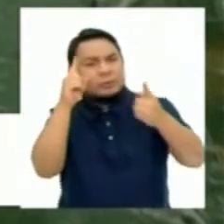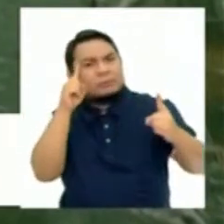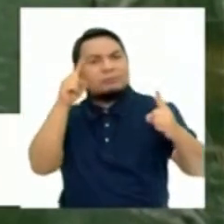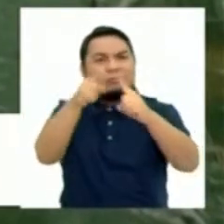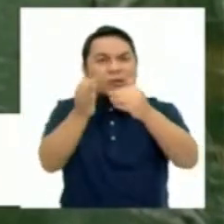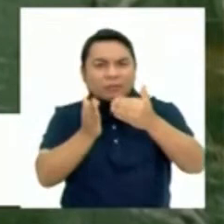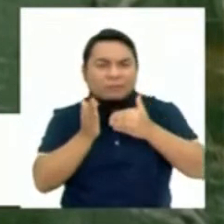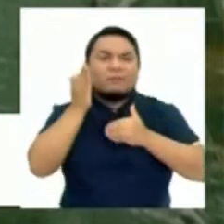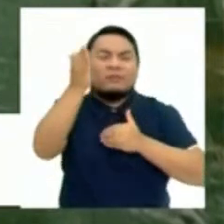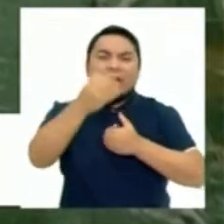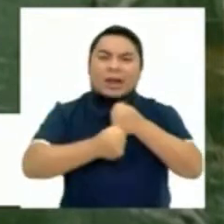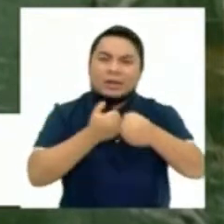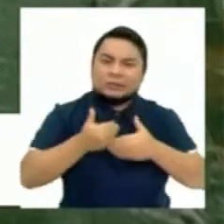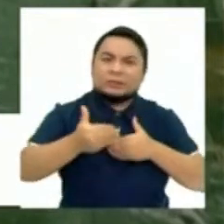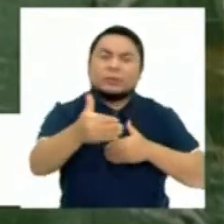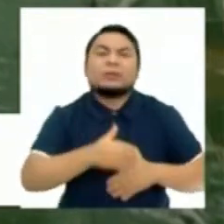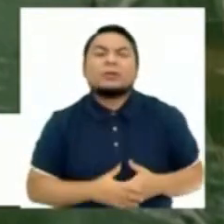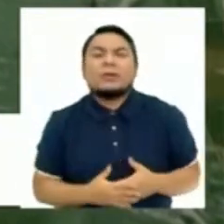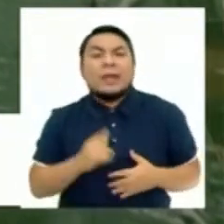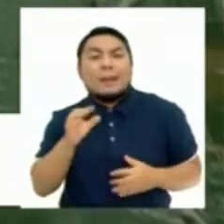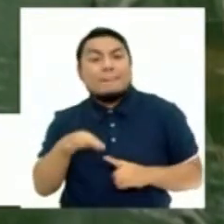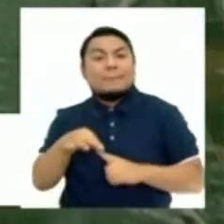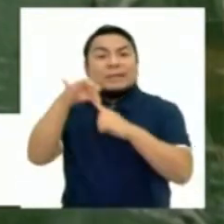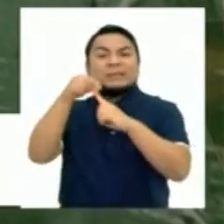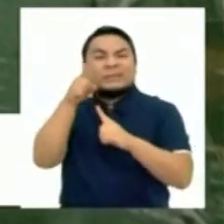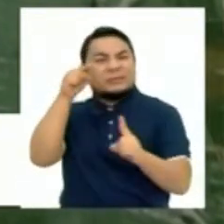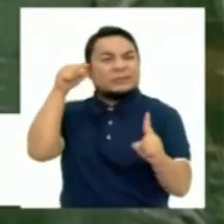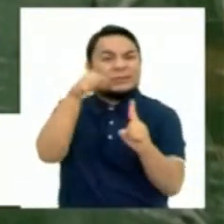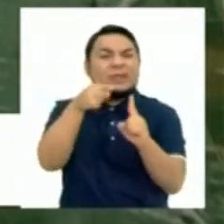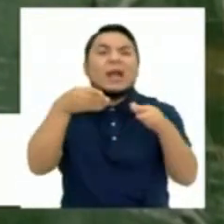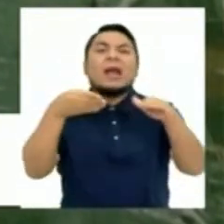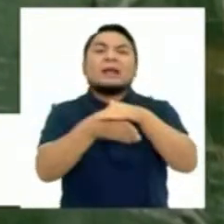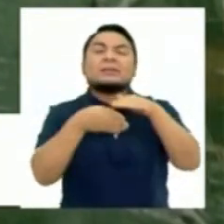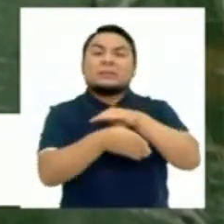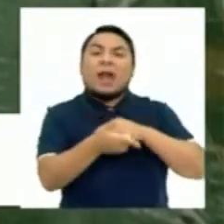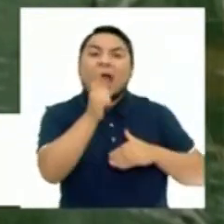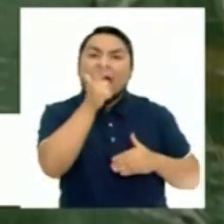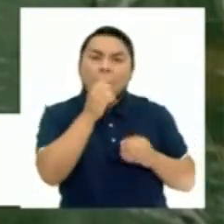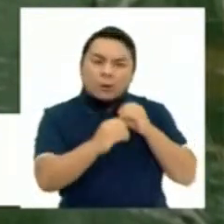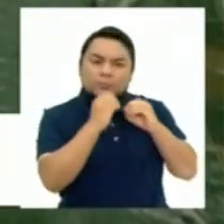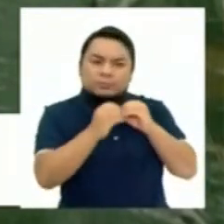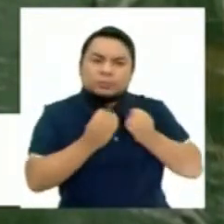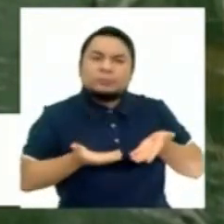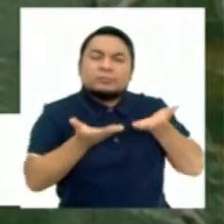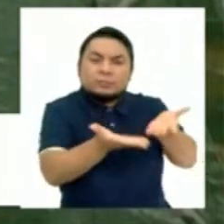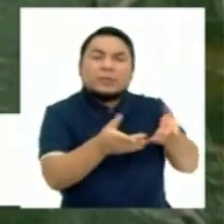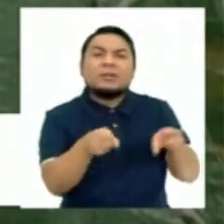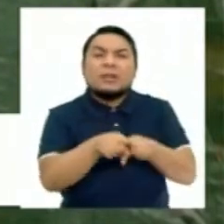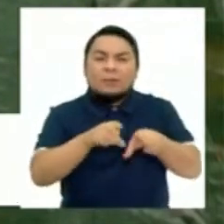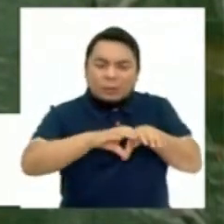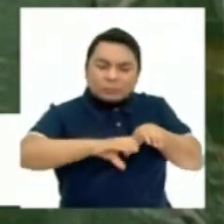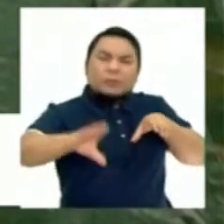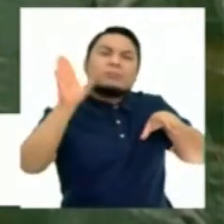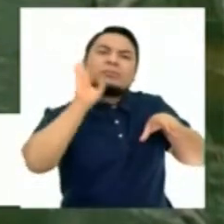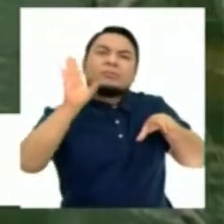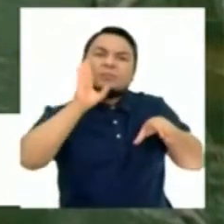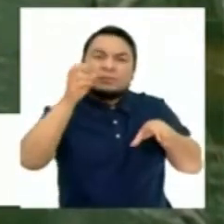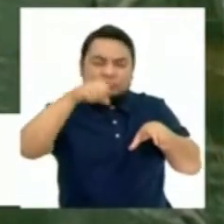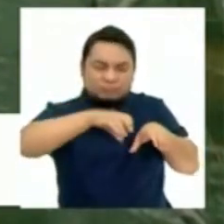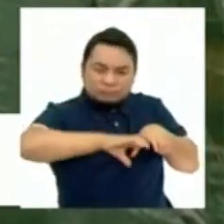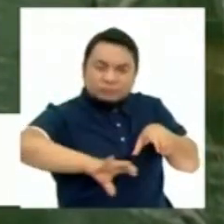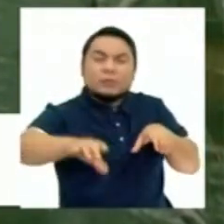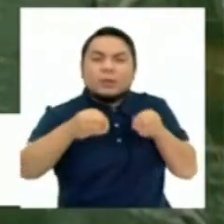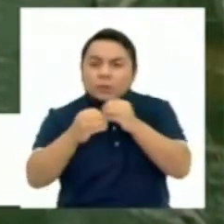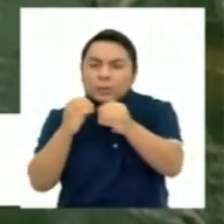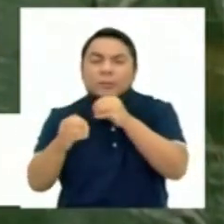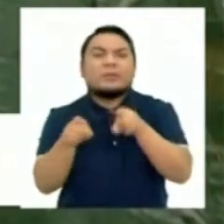milenio, especialmente en relación al acceso al agua, a las redes sanitarias, la reducción